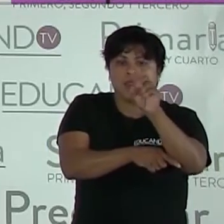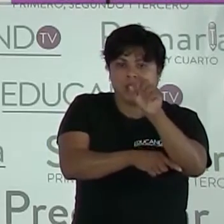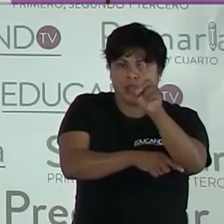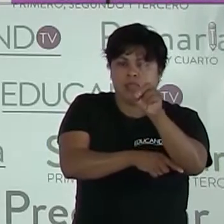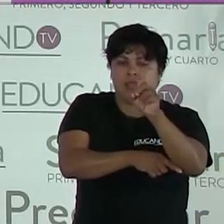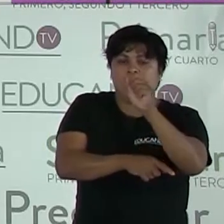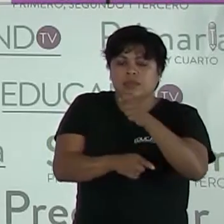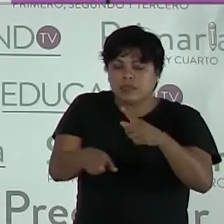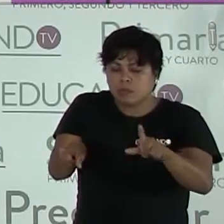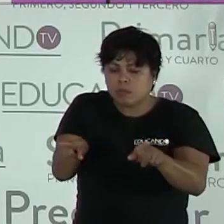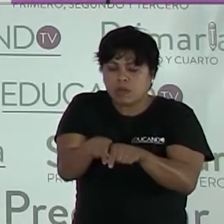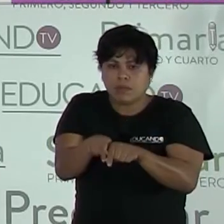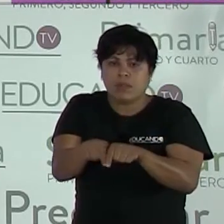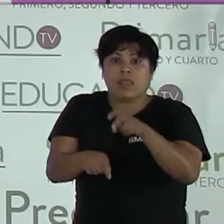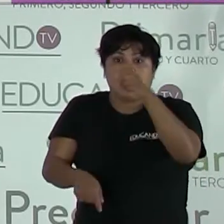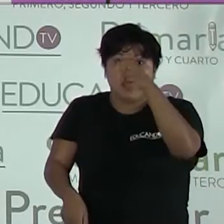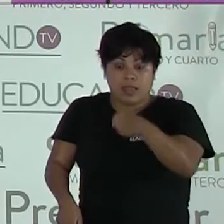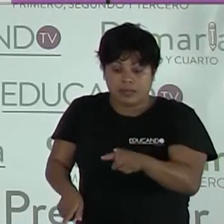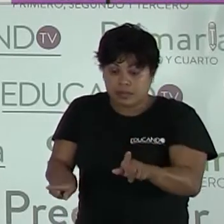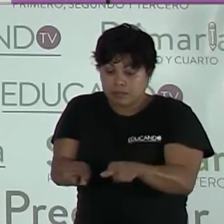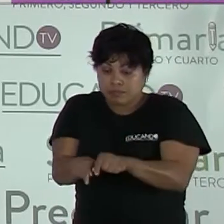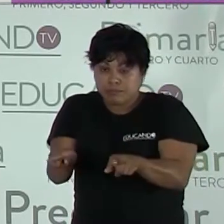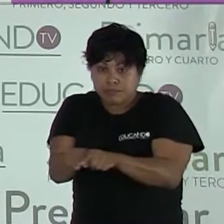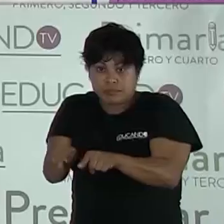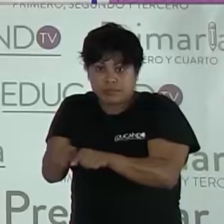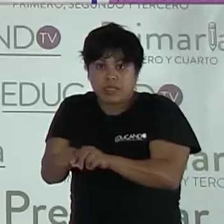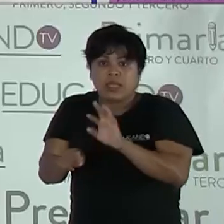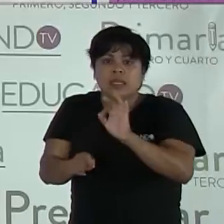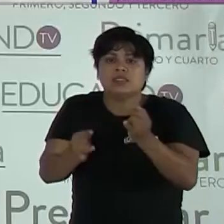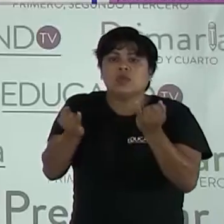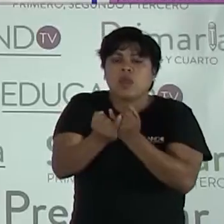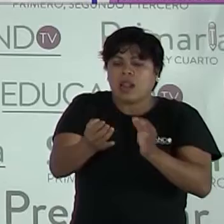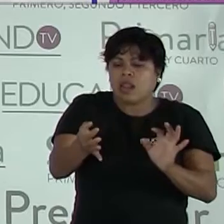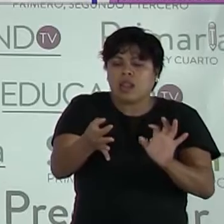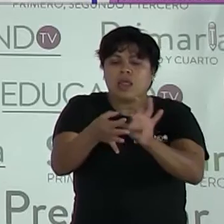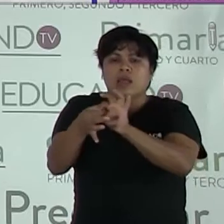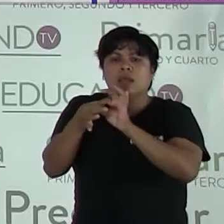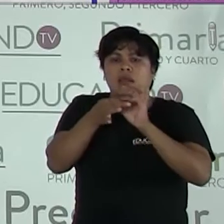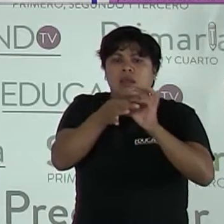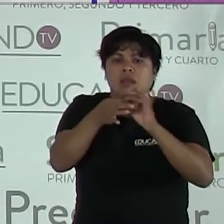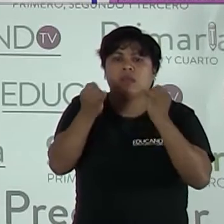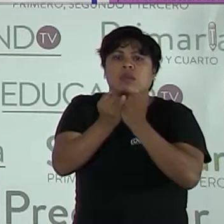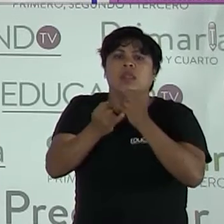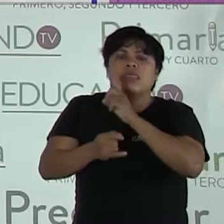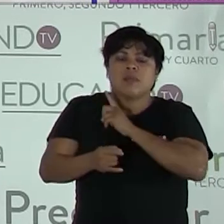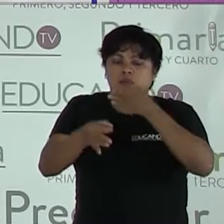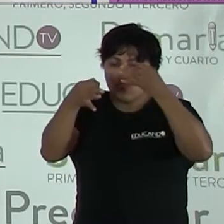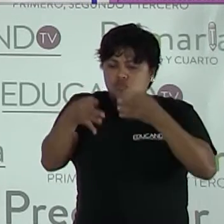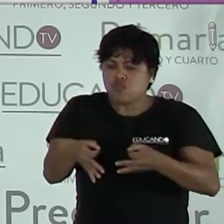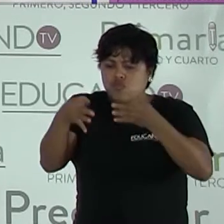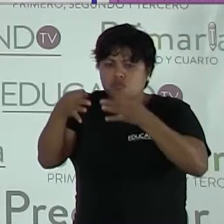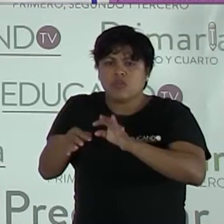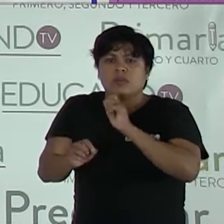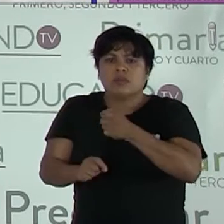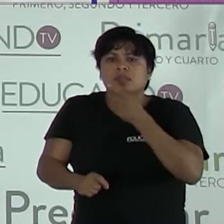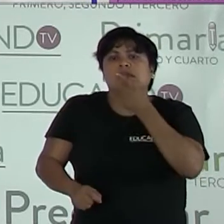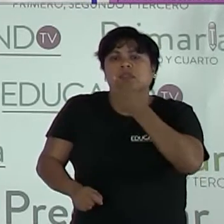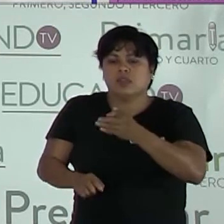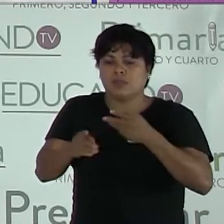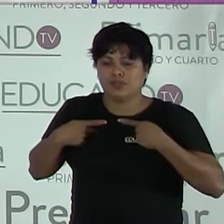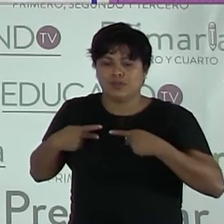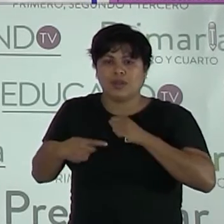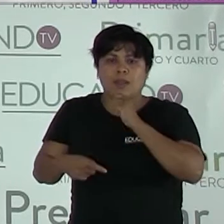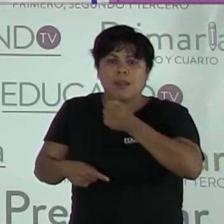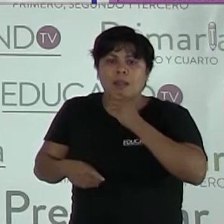Tiene que tener brevedad. La brevedad viene relacionado con lo que es ser concretos en lo que está diciendo